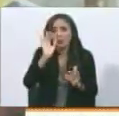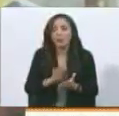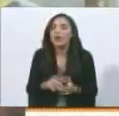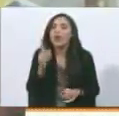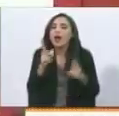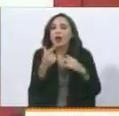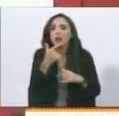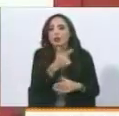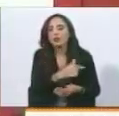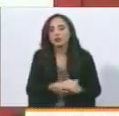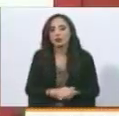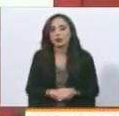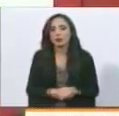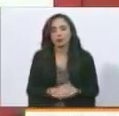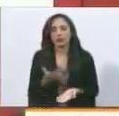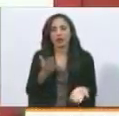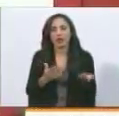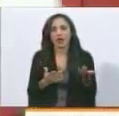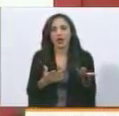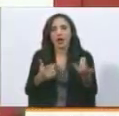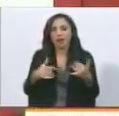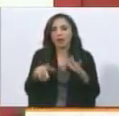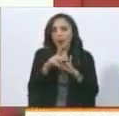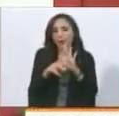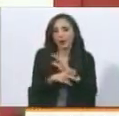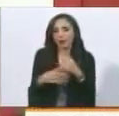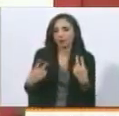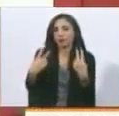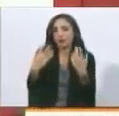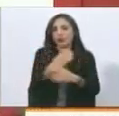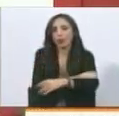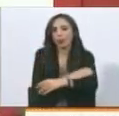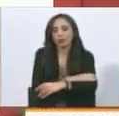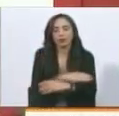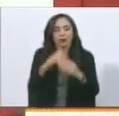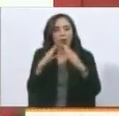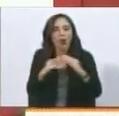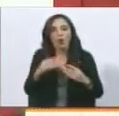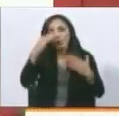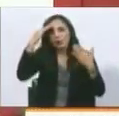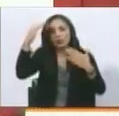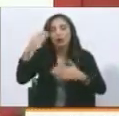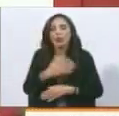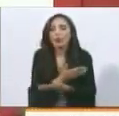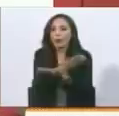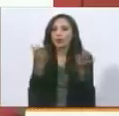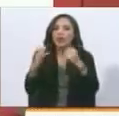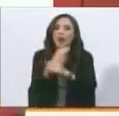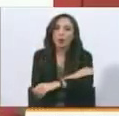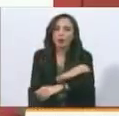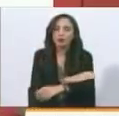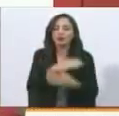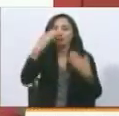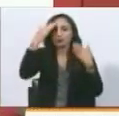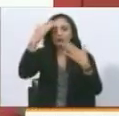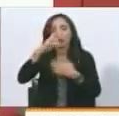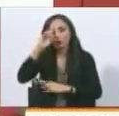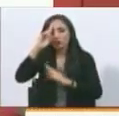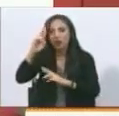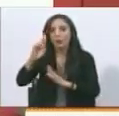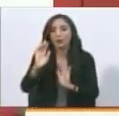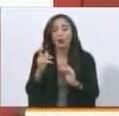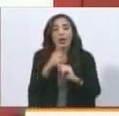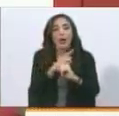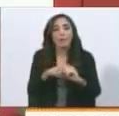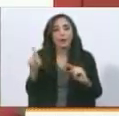dice, hay uno. Yo sé que este programa lo están viendo todos los escuálidos, todos. Los saludo desde aquí con mucho respeto, pero quienes los